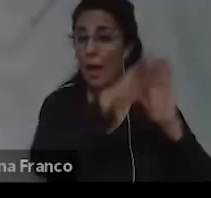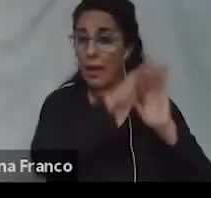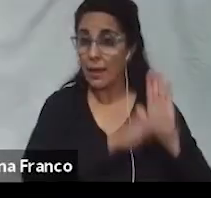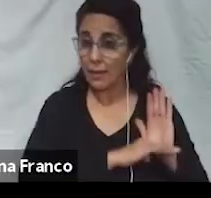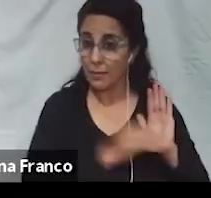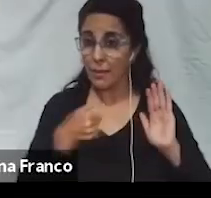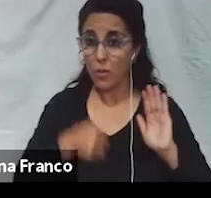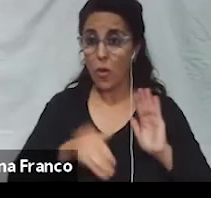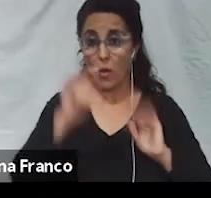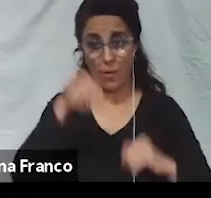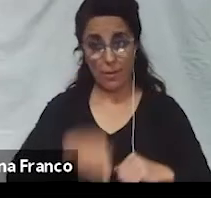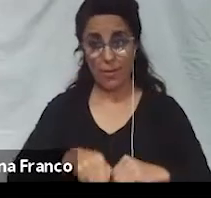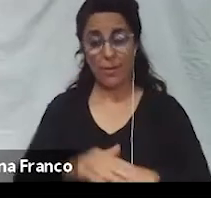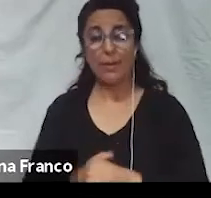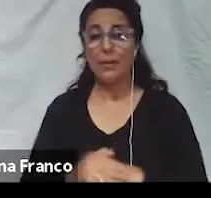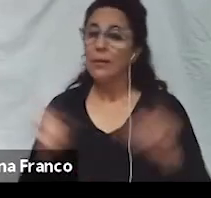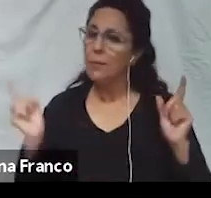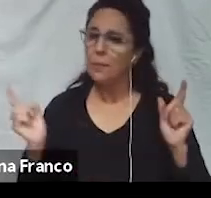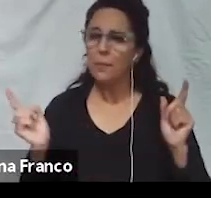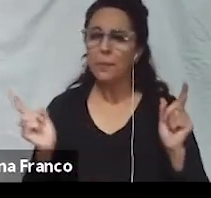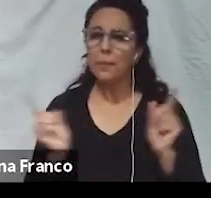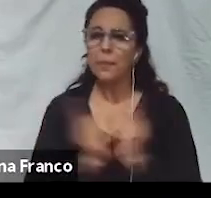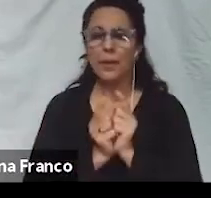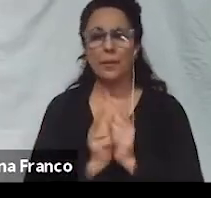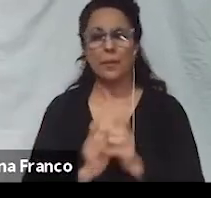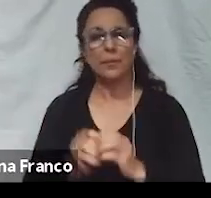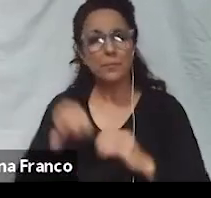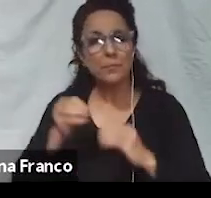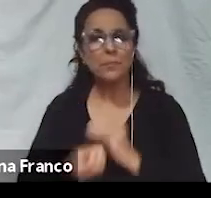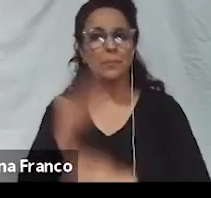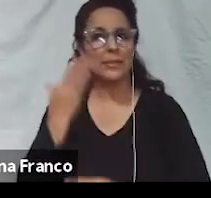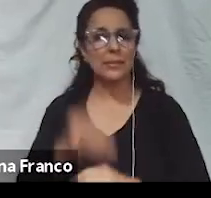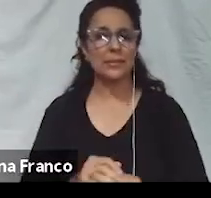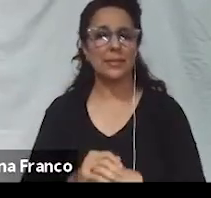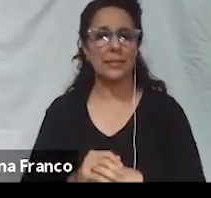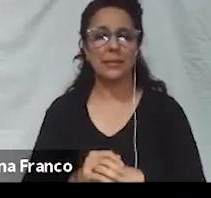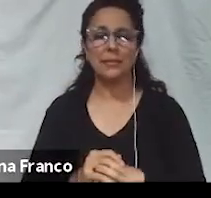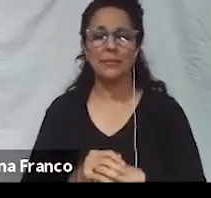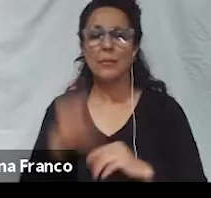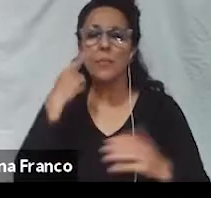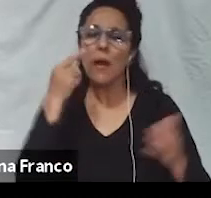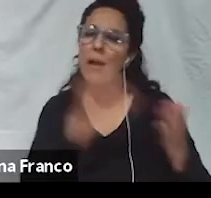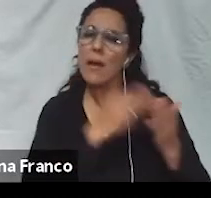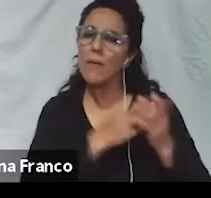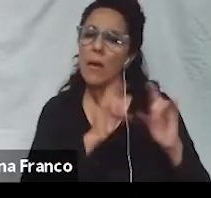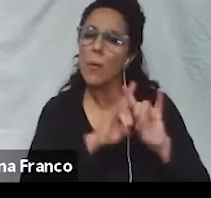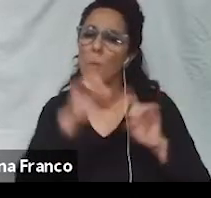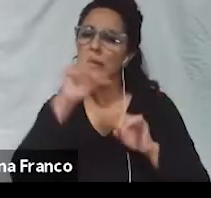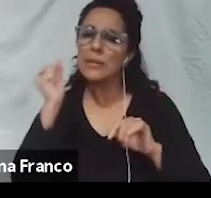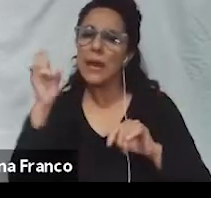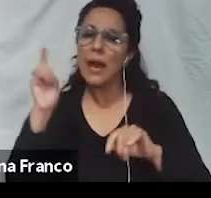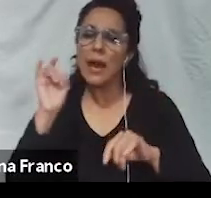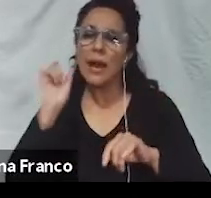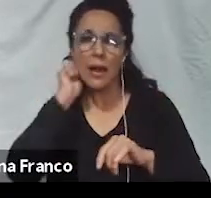la agenda de hoy, primero vamos a hacer una breve introducción, vamos a repasar qué son las WCAG,